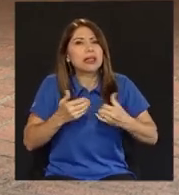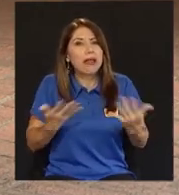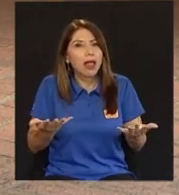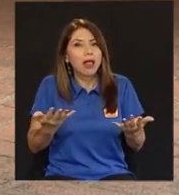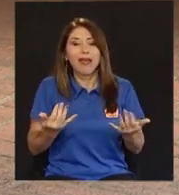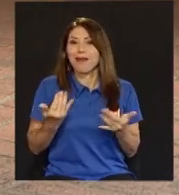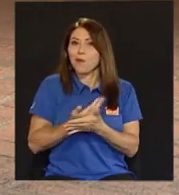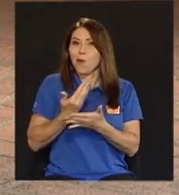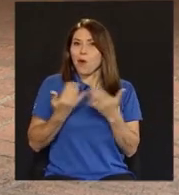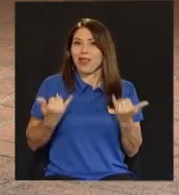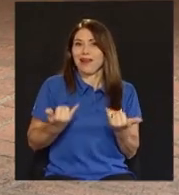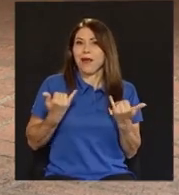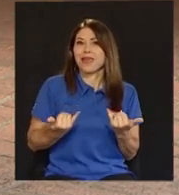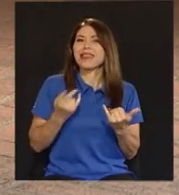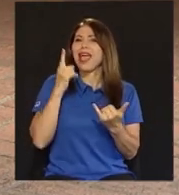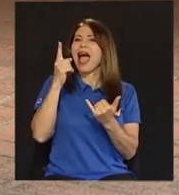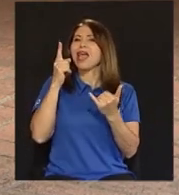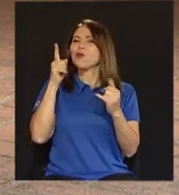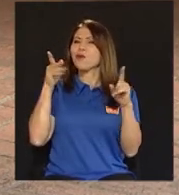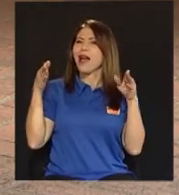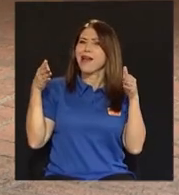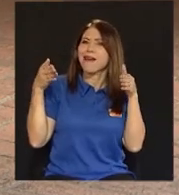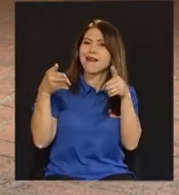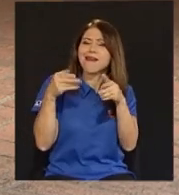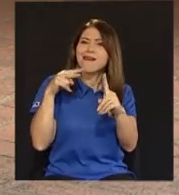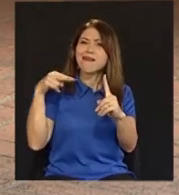una corriente de los años 90